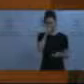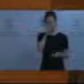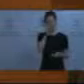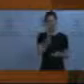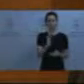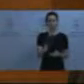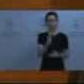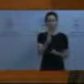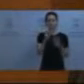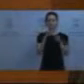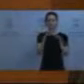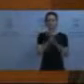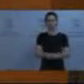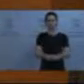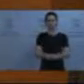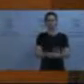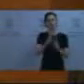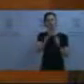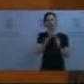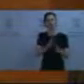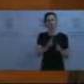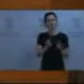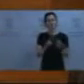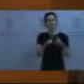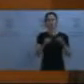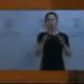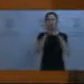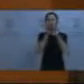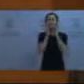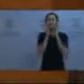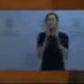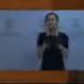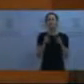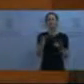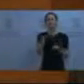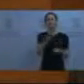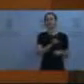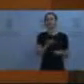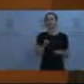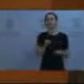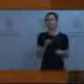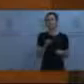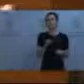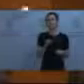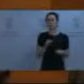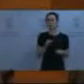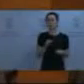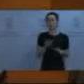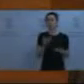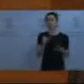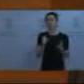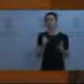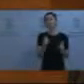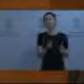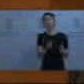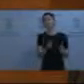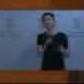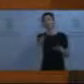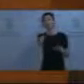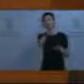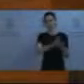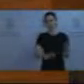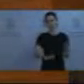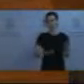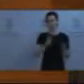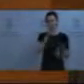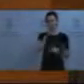Consejo de Gobierno aprobó el reconocimiento de asturianía a una nueva comunidad asturiana. Véase usted la memoria de actividades